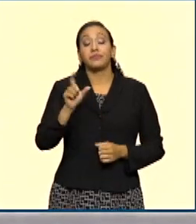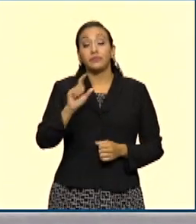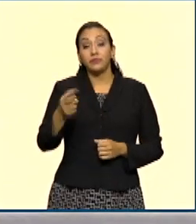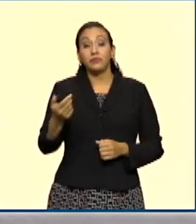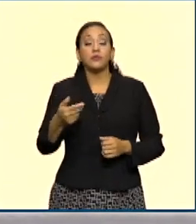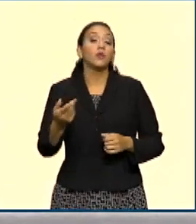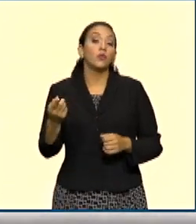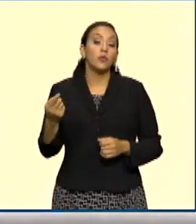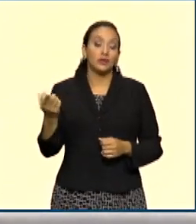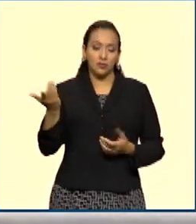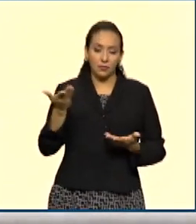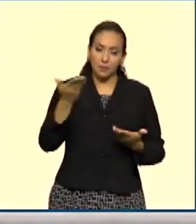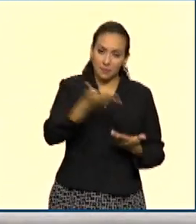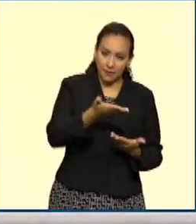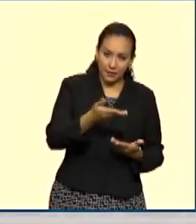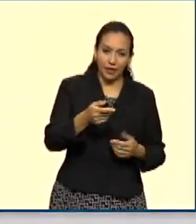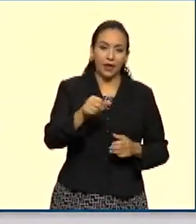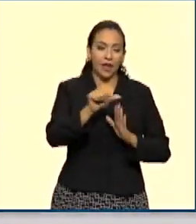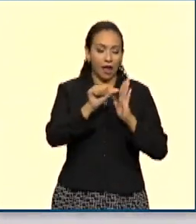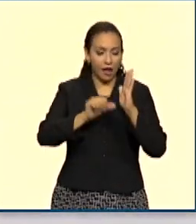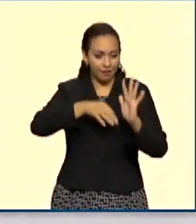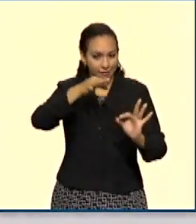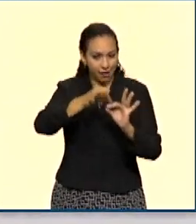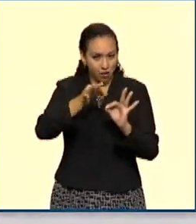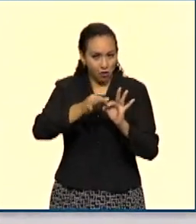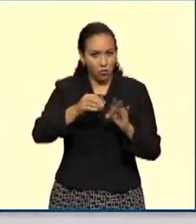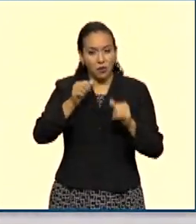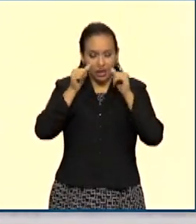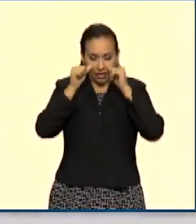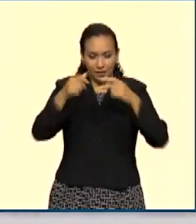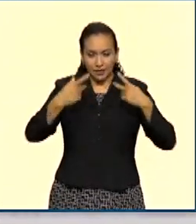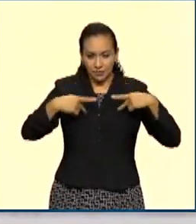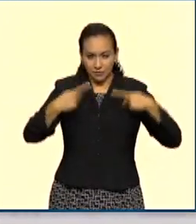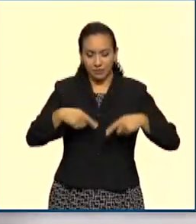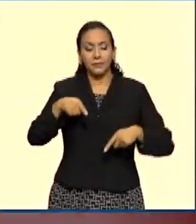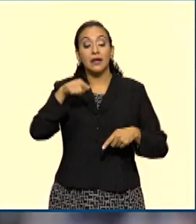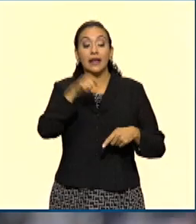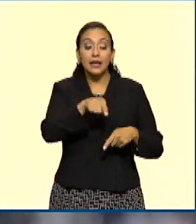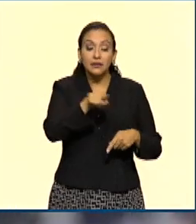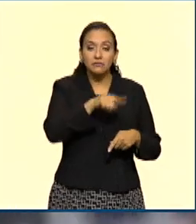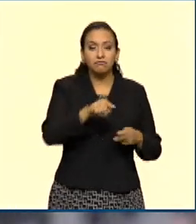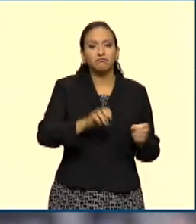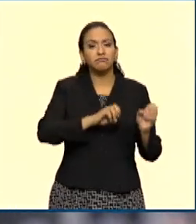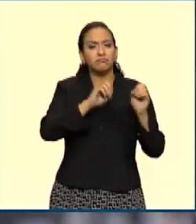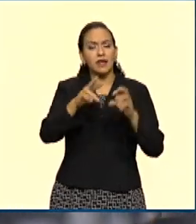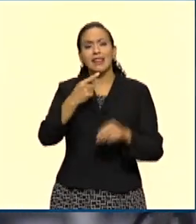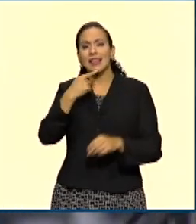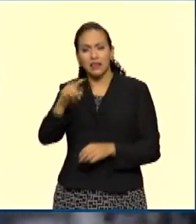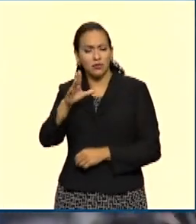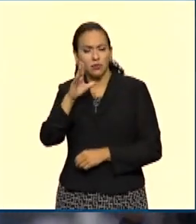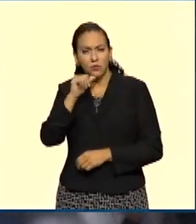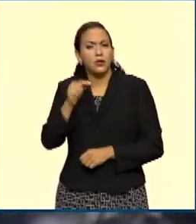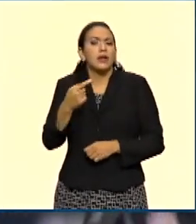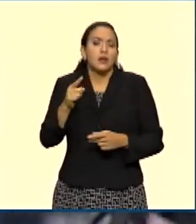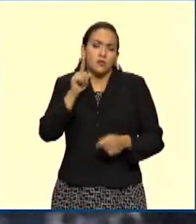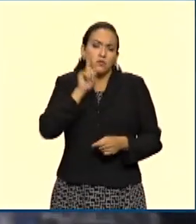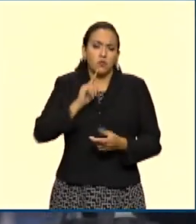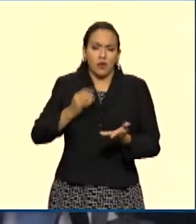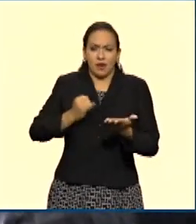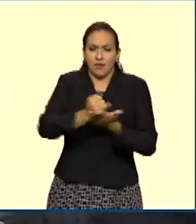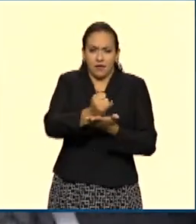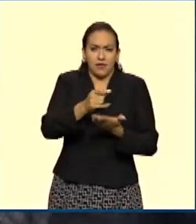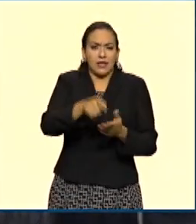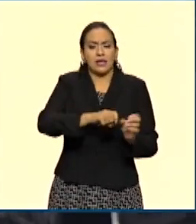de derogar los artículos declarados inconstitucionales por la Corte, estos actos tampoco se podrán denunciar ni perseguir